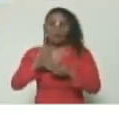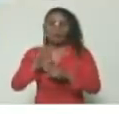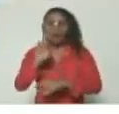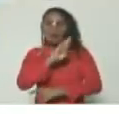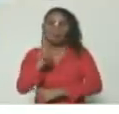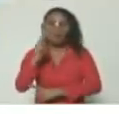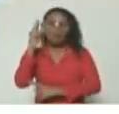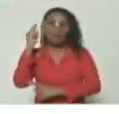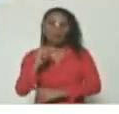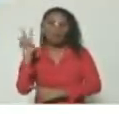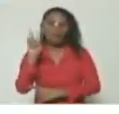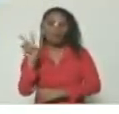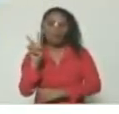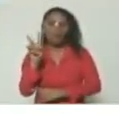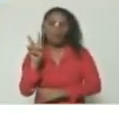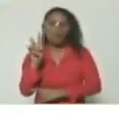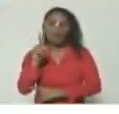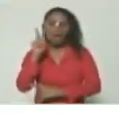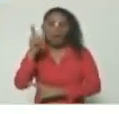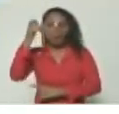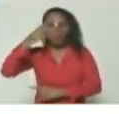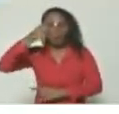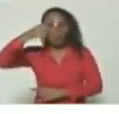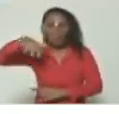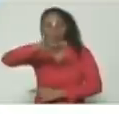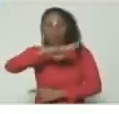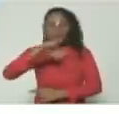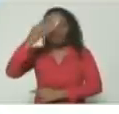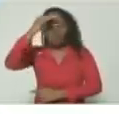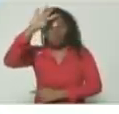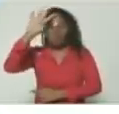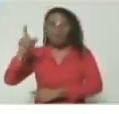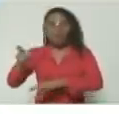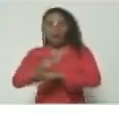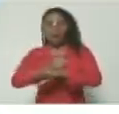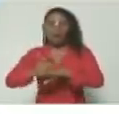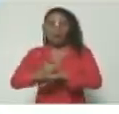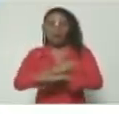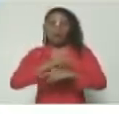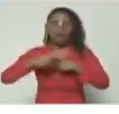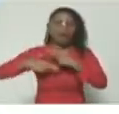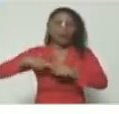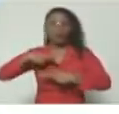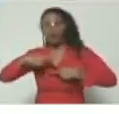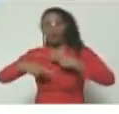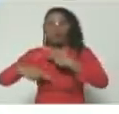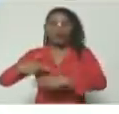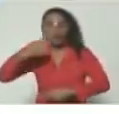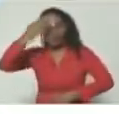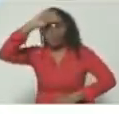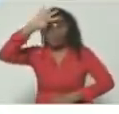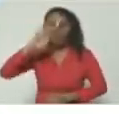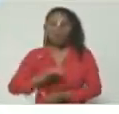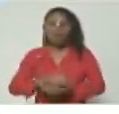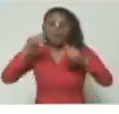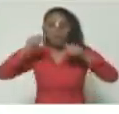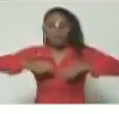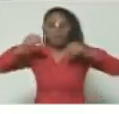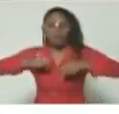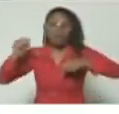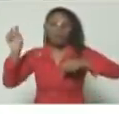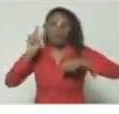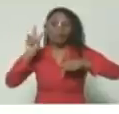República Bolivariana de Venezuela al pueblo de Cuba, al gobierno revolucionario de Cuba, desde aquí, desde